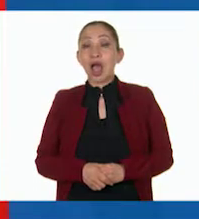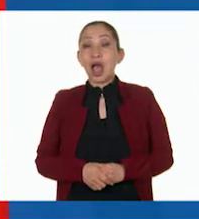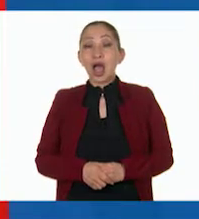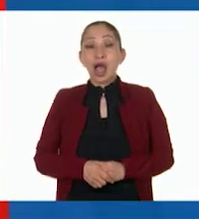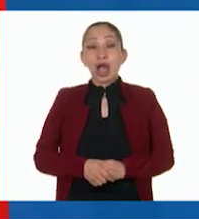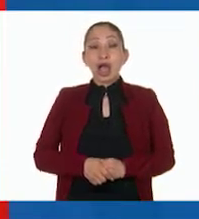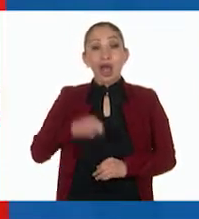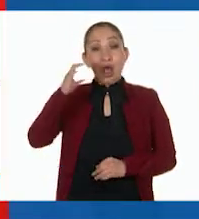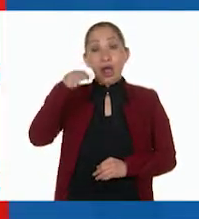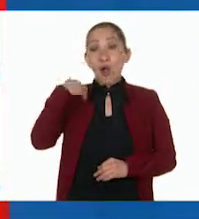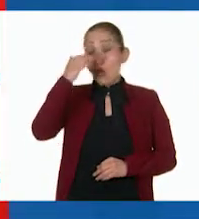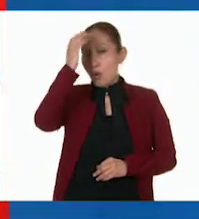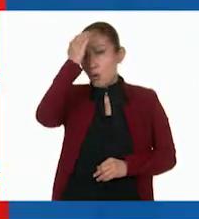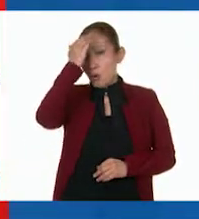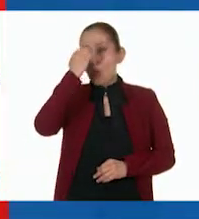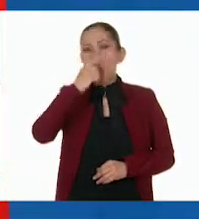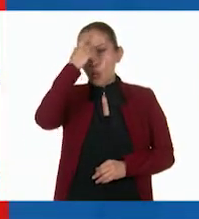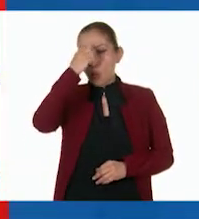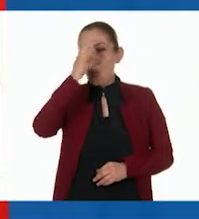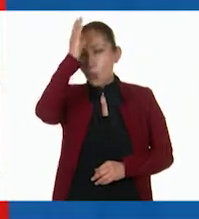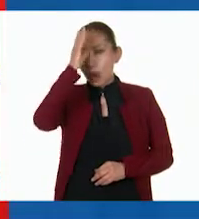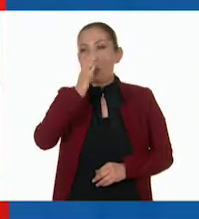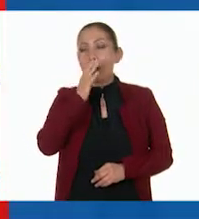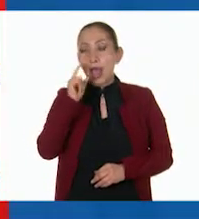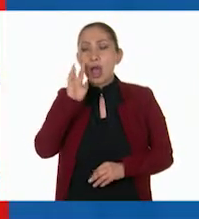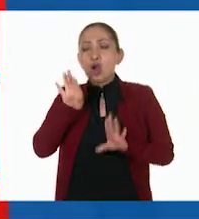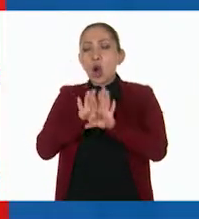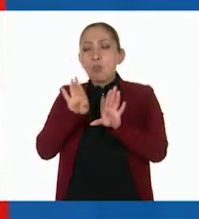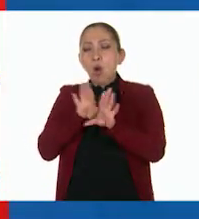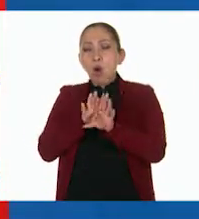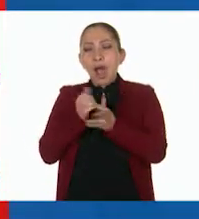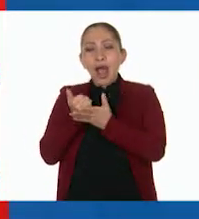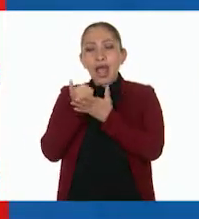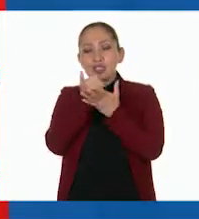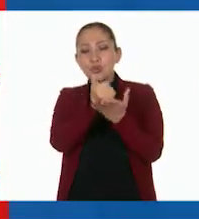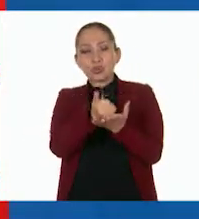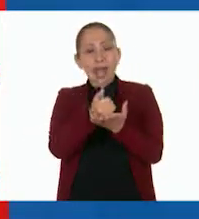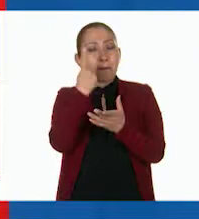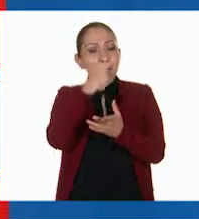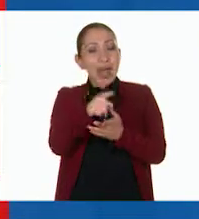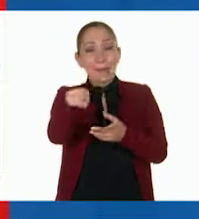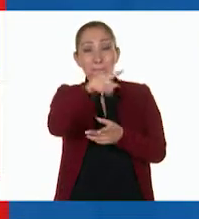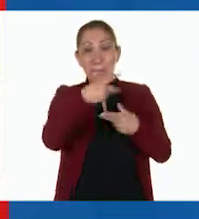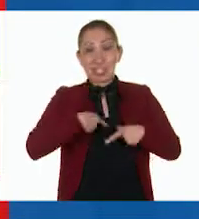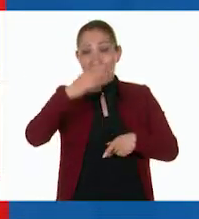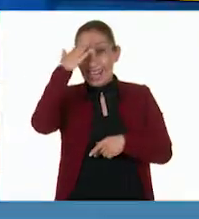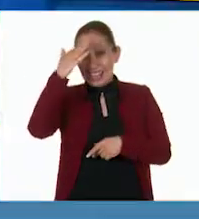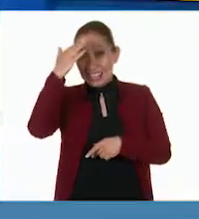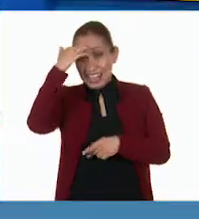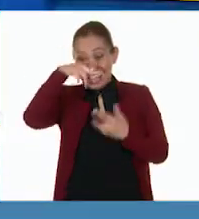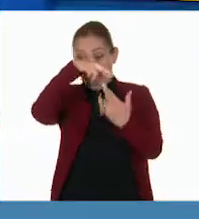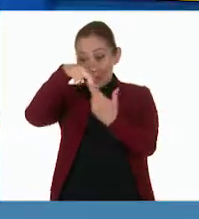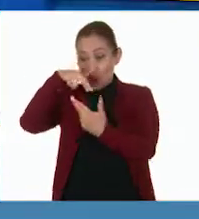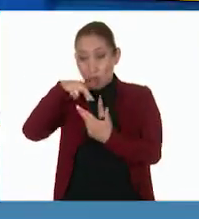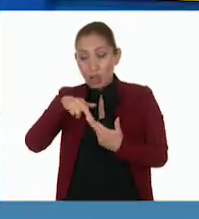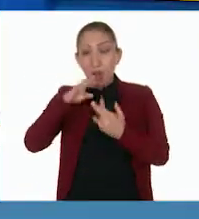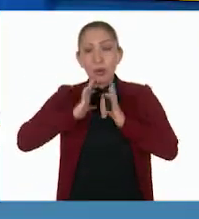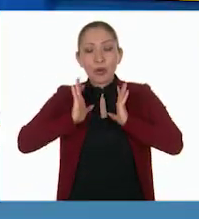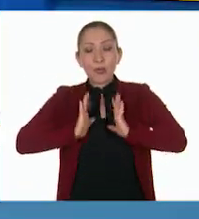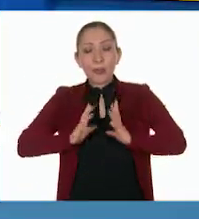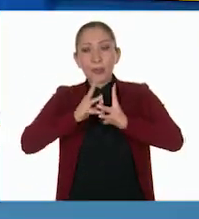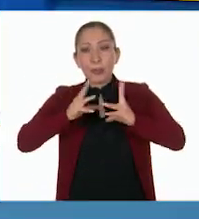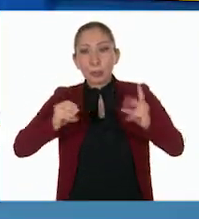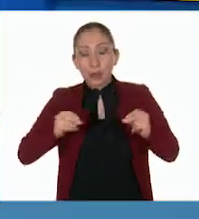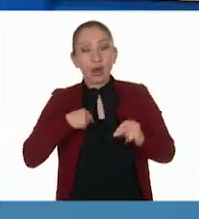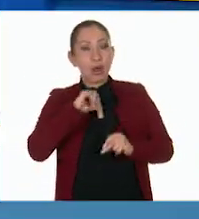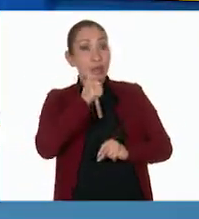Coahuila. ¿Cómo pacificar a los caudillos regionales? ¡Qué preguntón! Otro gran dilema